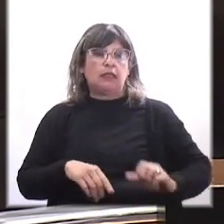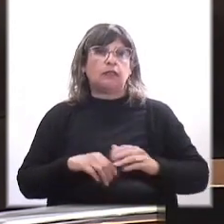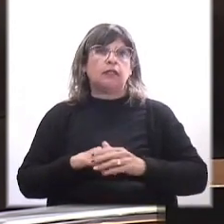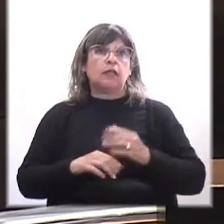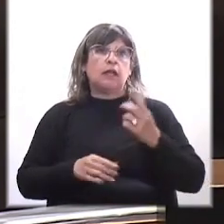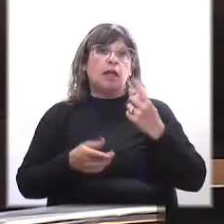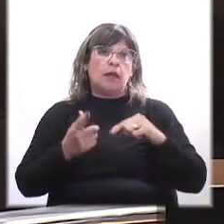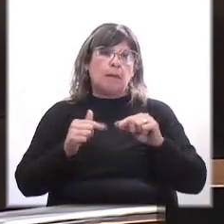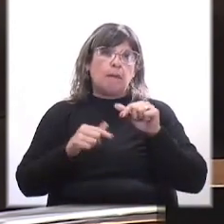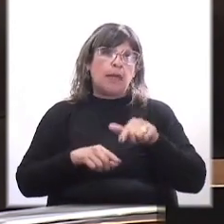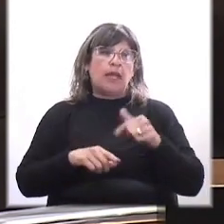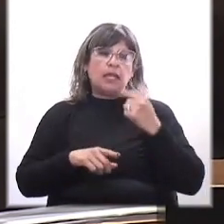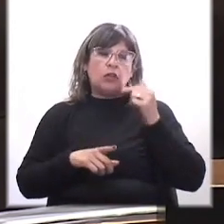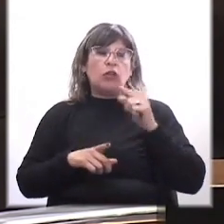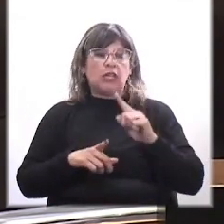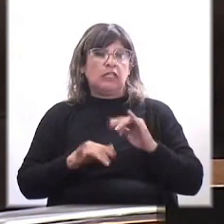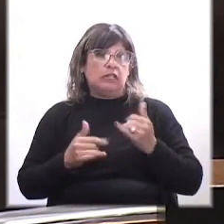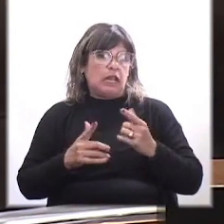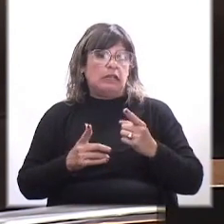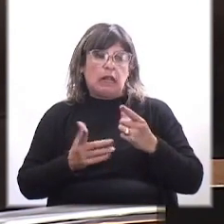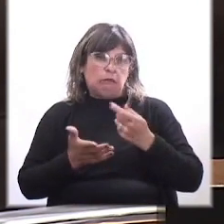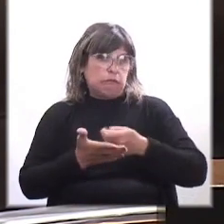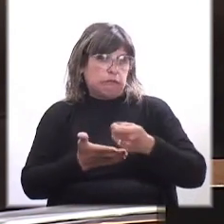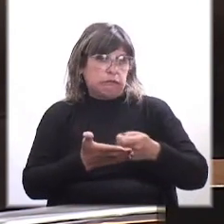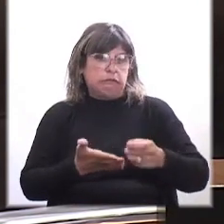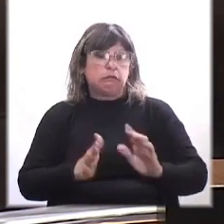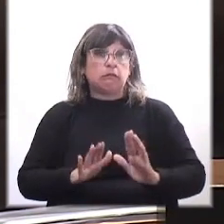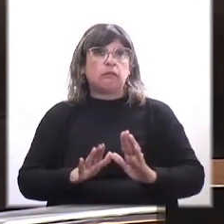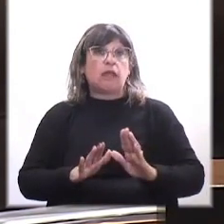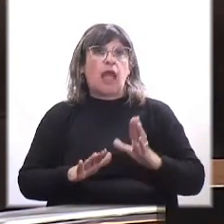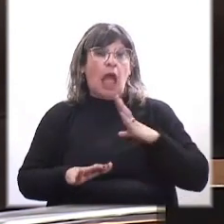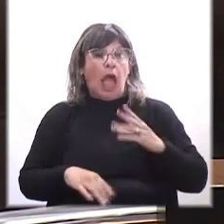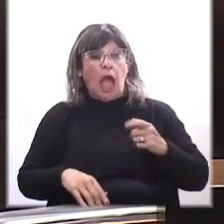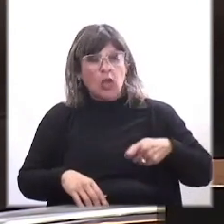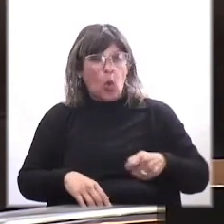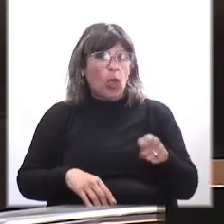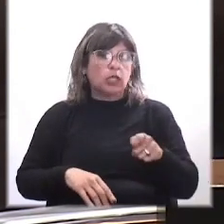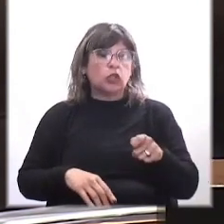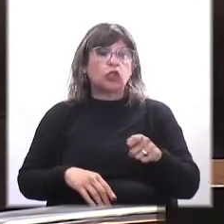pesar de hoy estar votando una liquidación, hay juicios